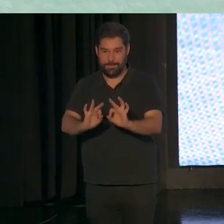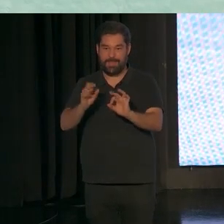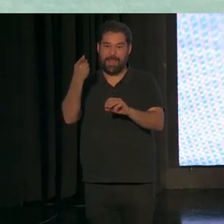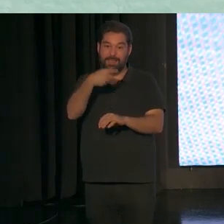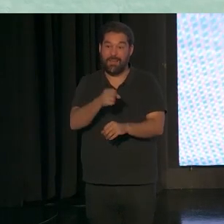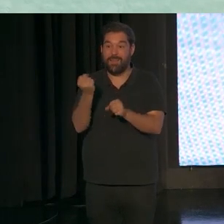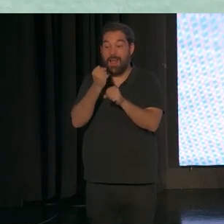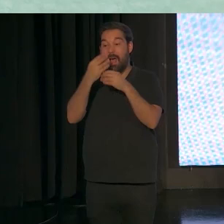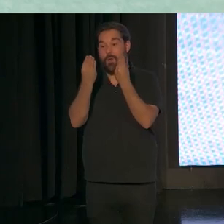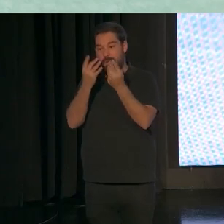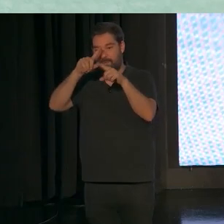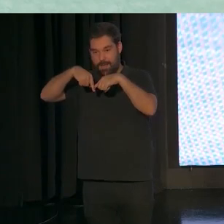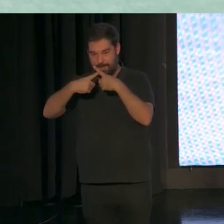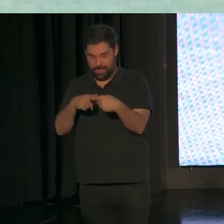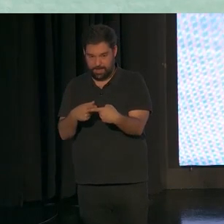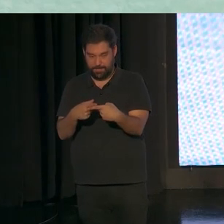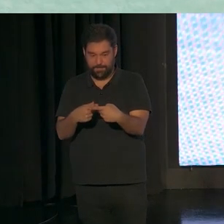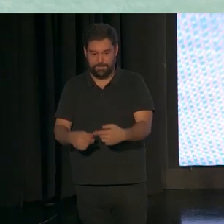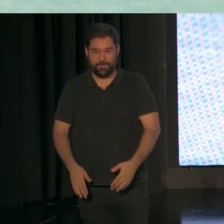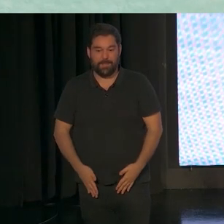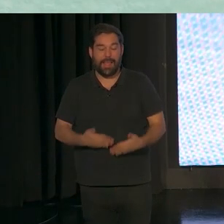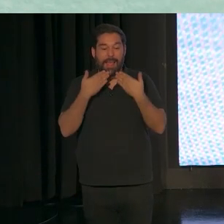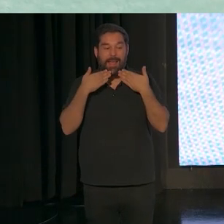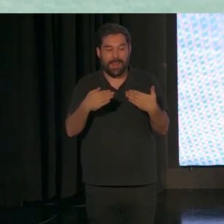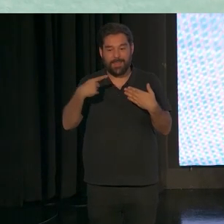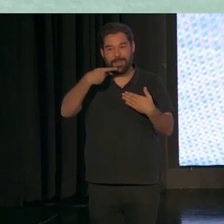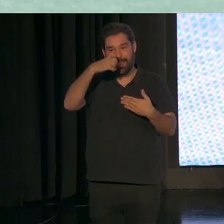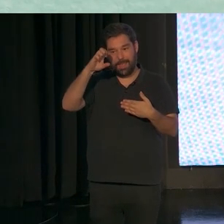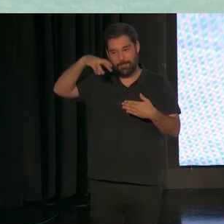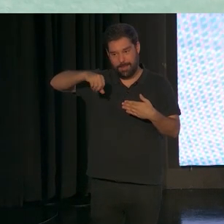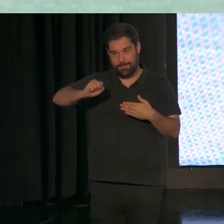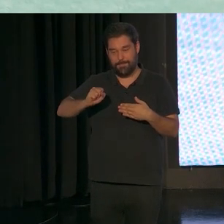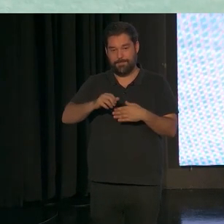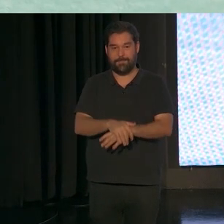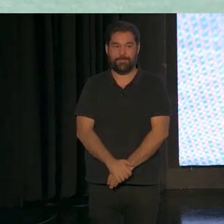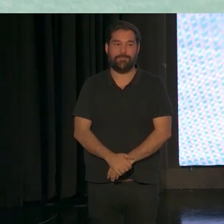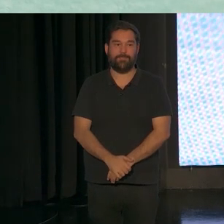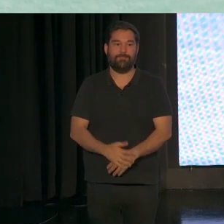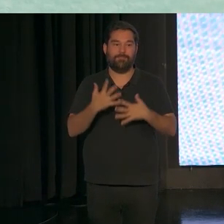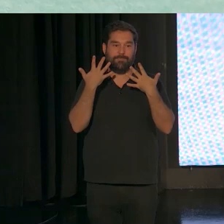y trabajo con familias gracias gem